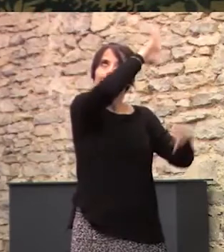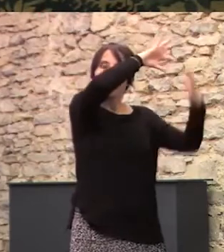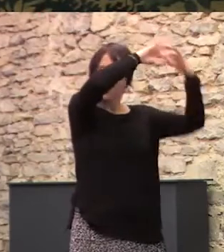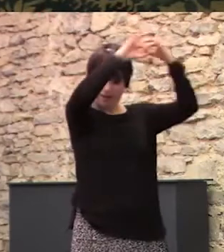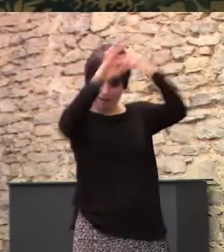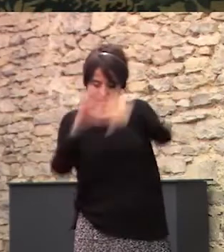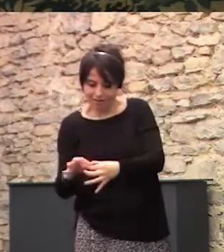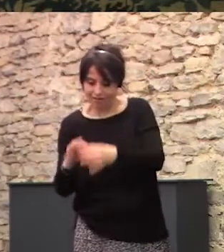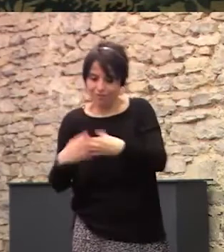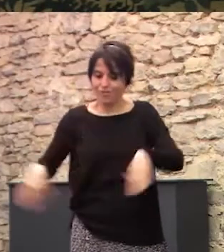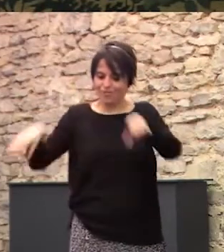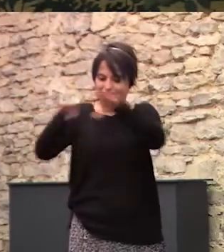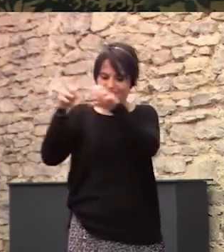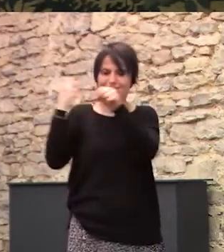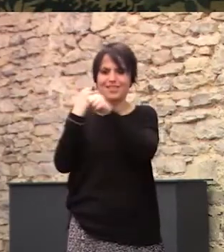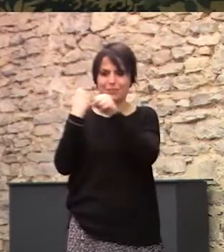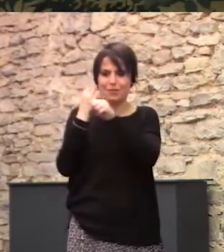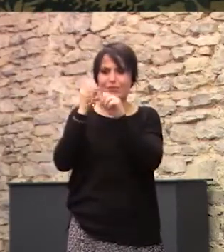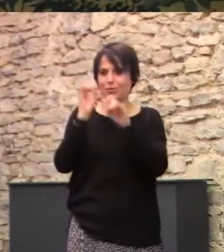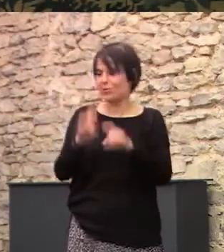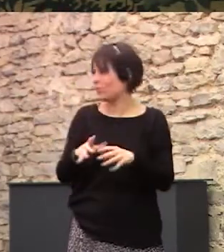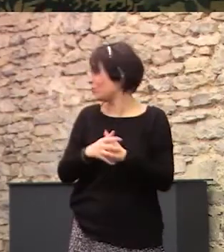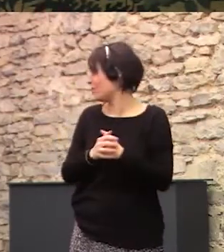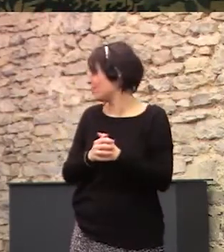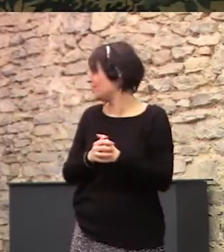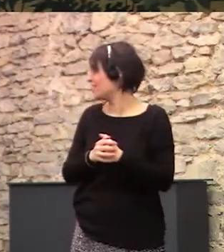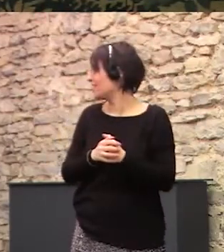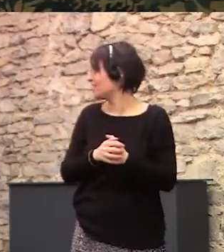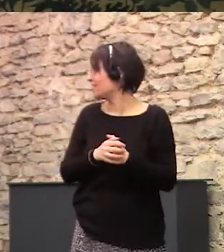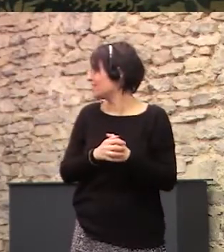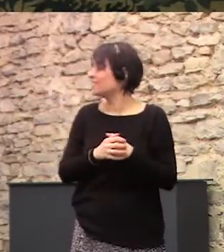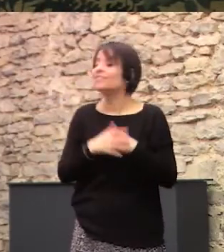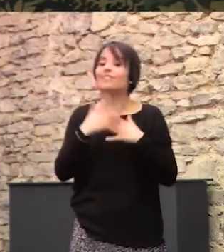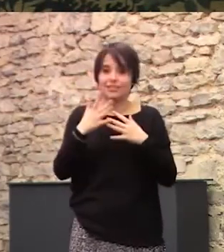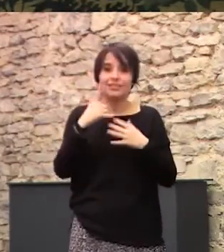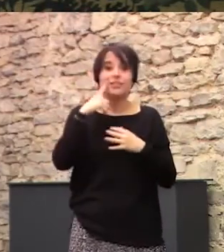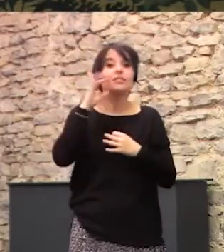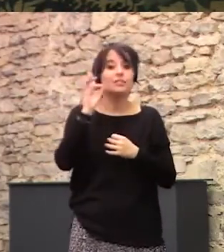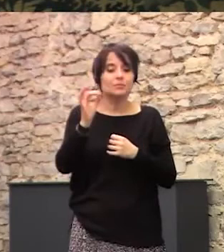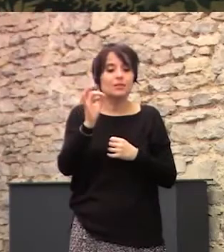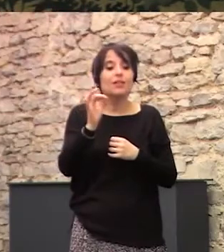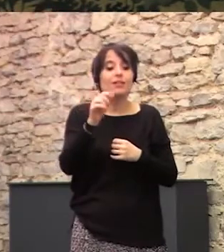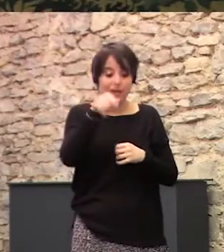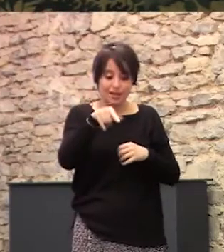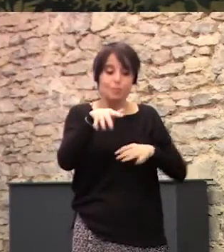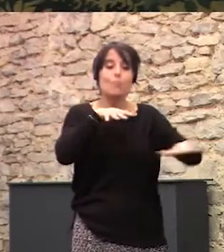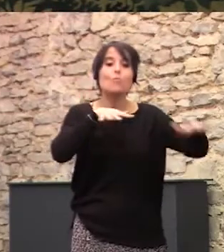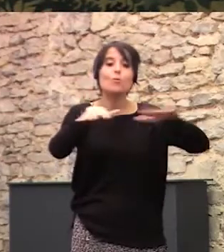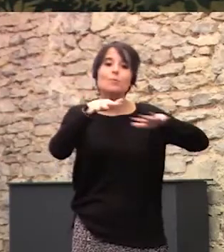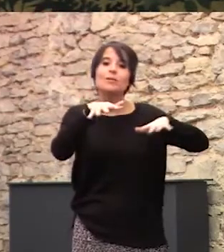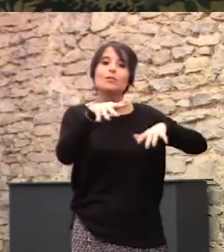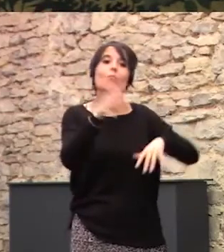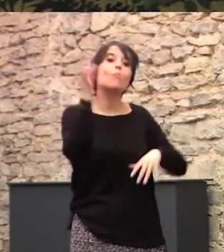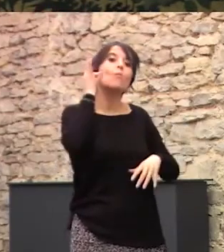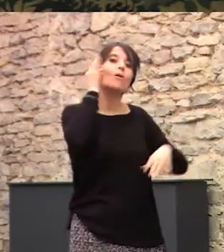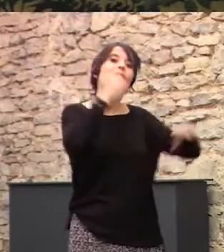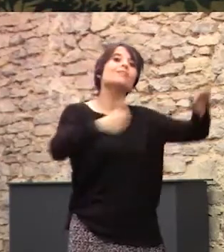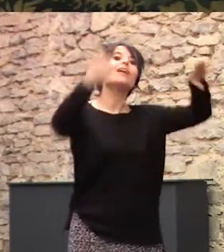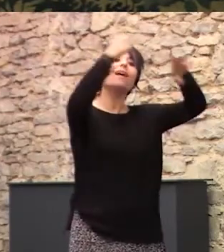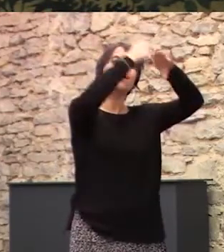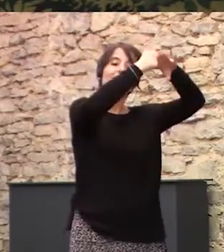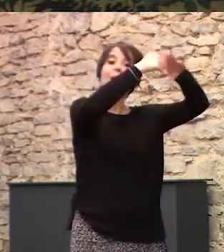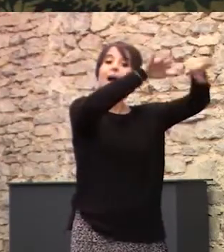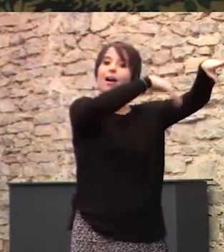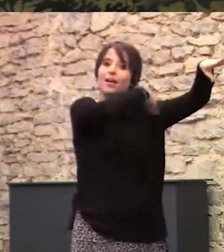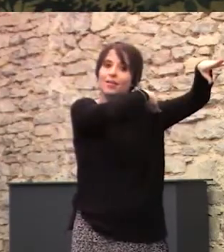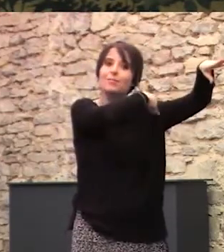marfil. Así lo has dicho, ¿no? Sí. Y efectivamente, en este movimiento, las académicas tienen un papel.